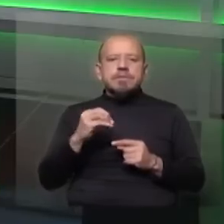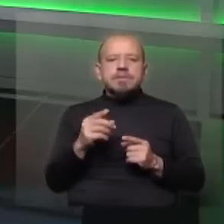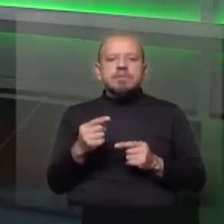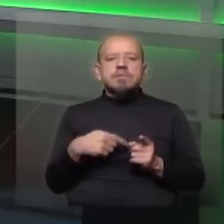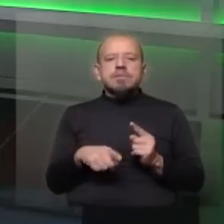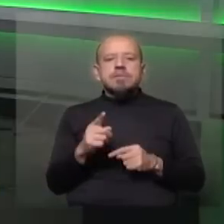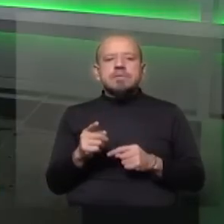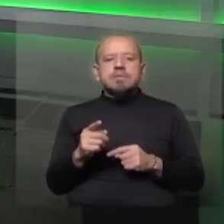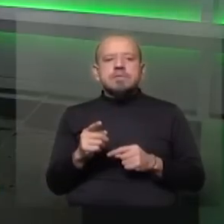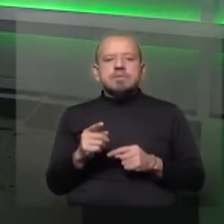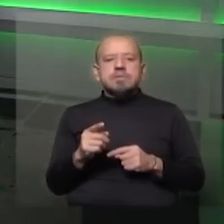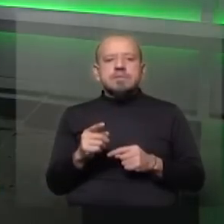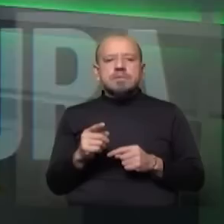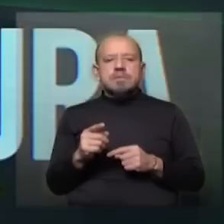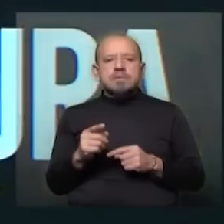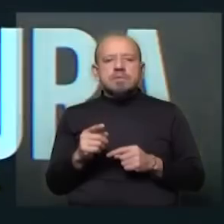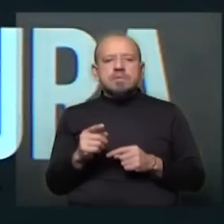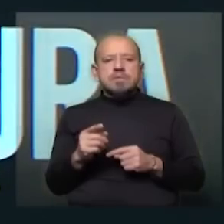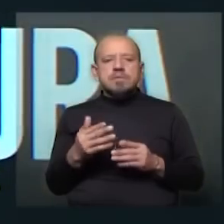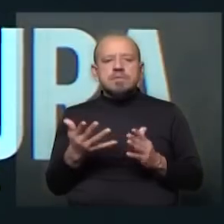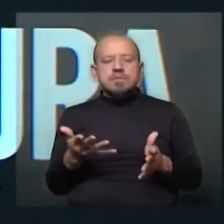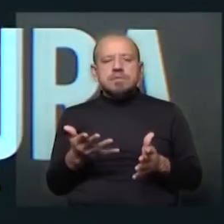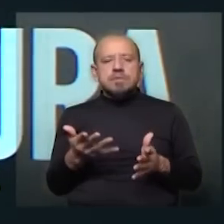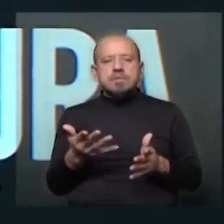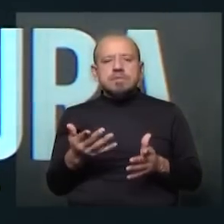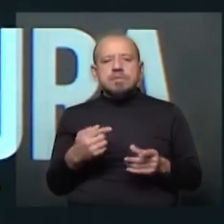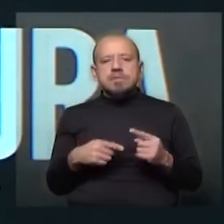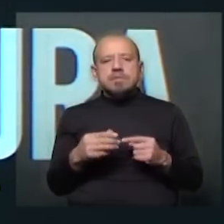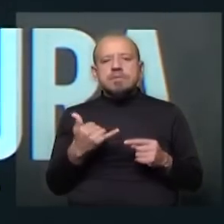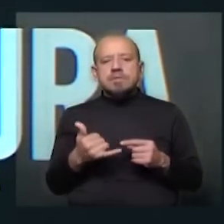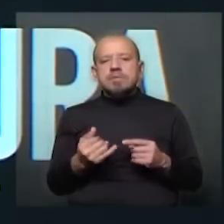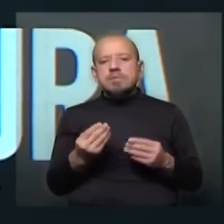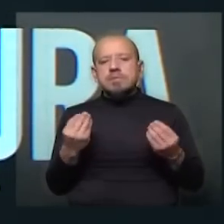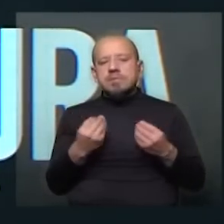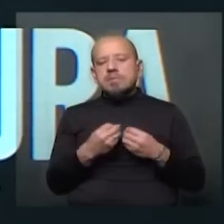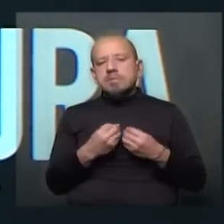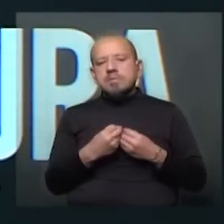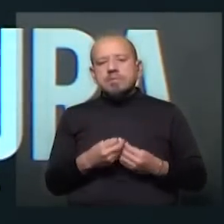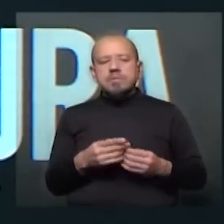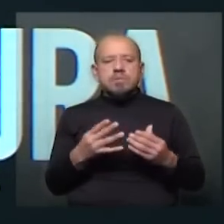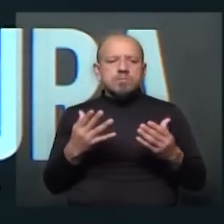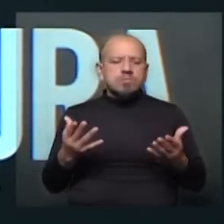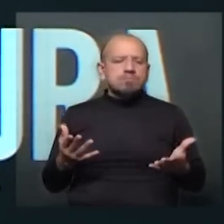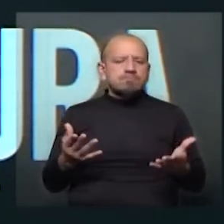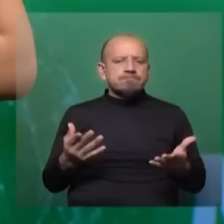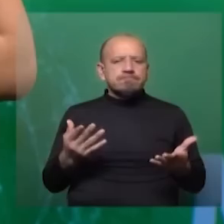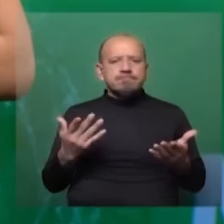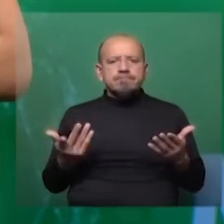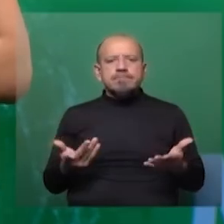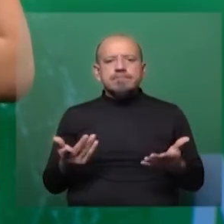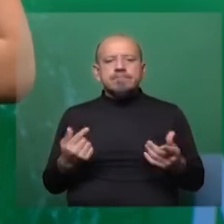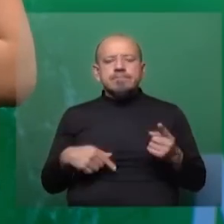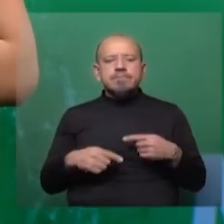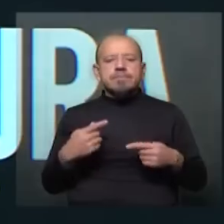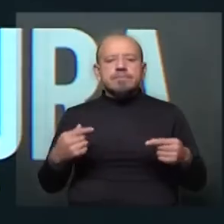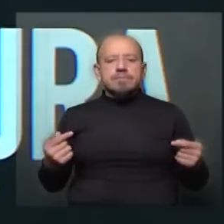pero eso es lo que pasa entonces este lo recontra recomiendo y bueno y tiene mucho que ver con esto no porque sea alguien que se metía con las cosas que estaban